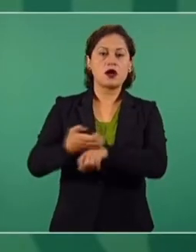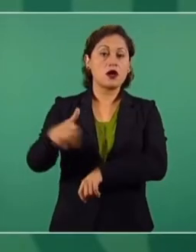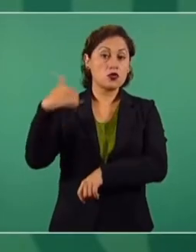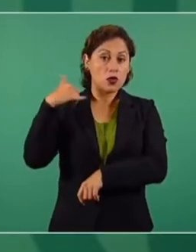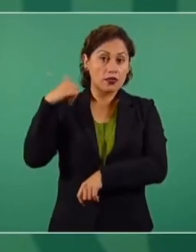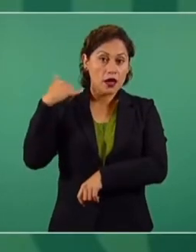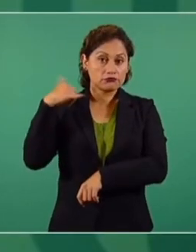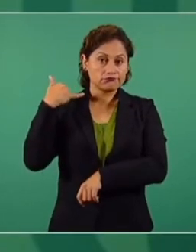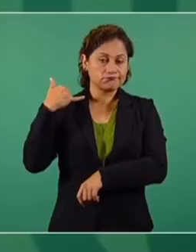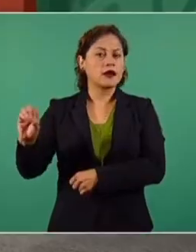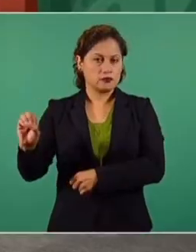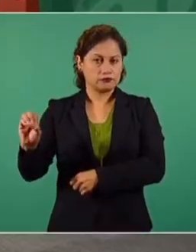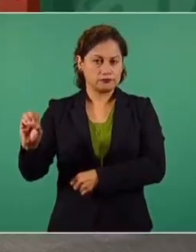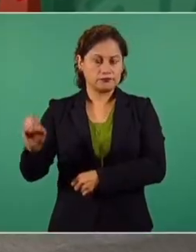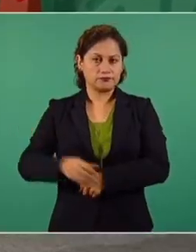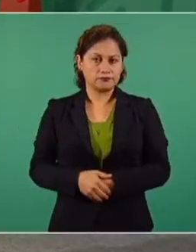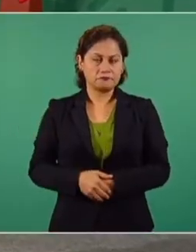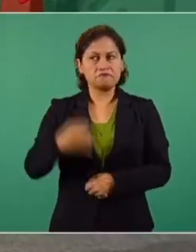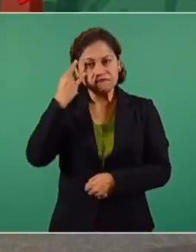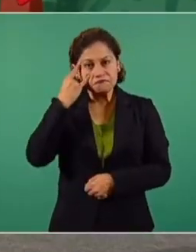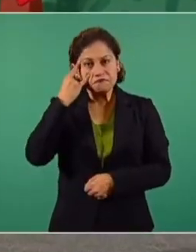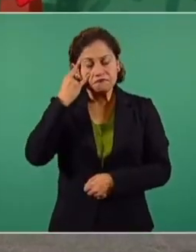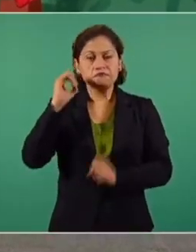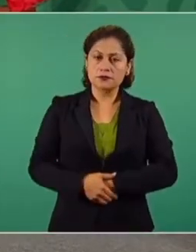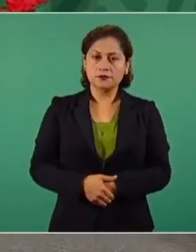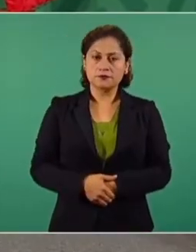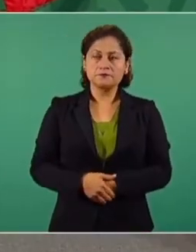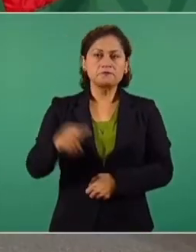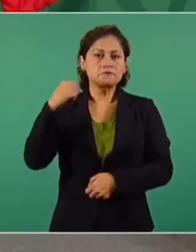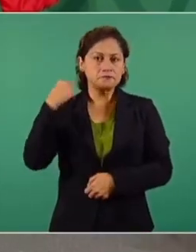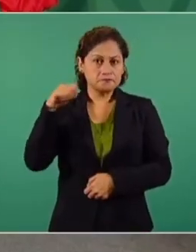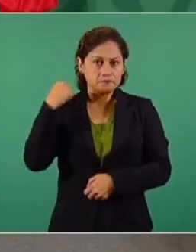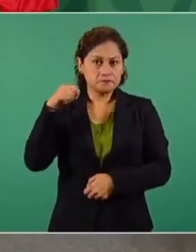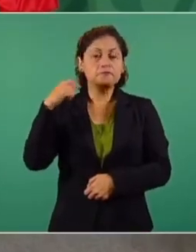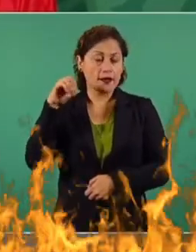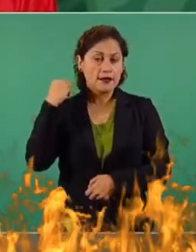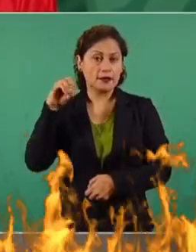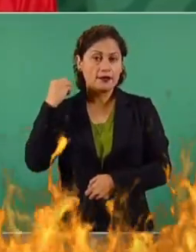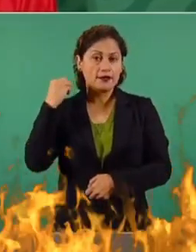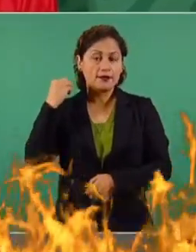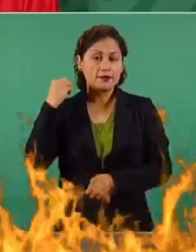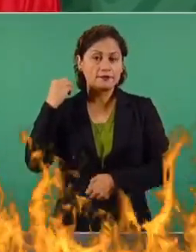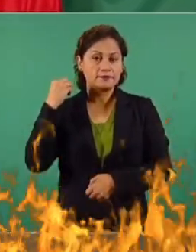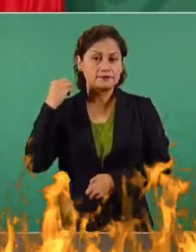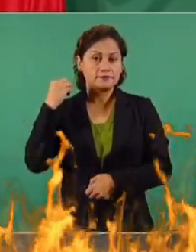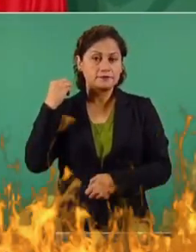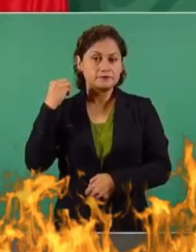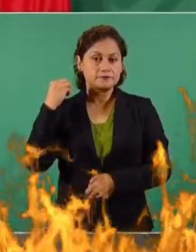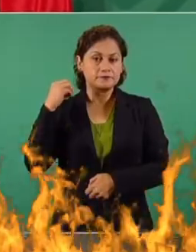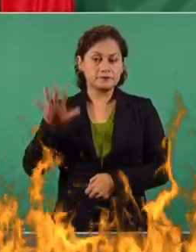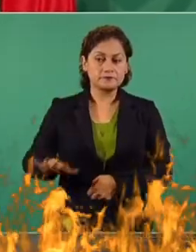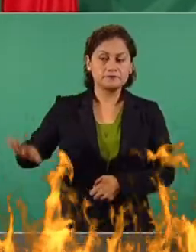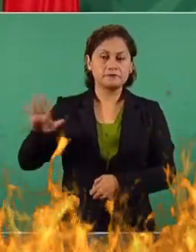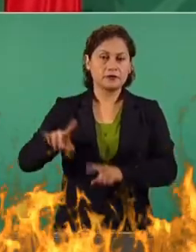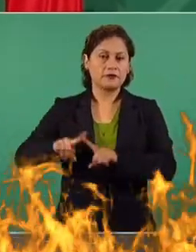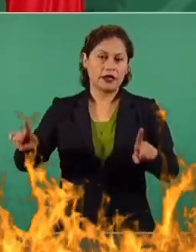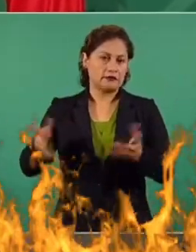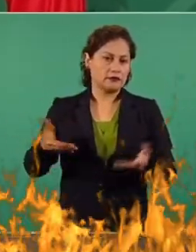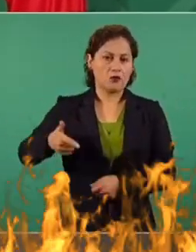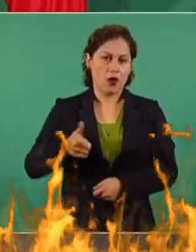Yucatán, inclusive Quintana Roo, Campeche, Chiapas, Tabasco, Oaxaca, que